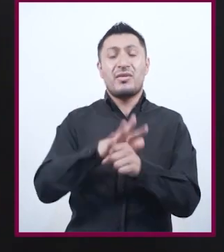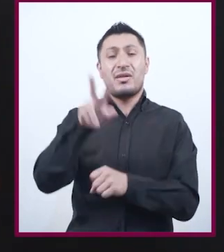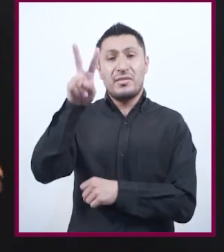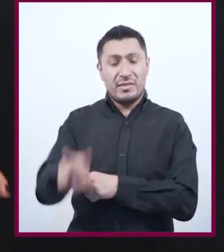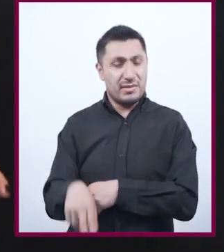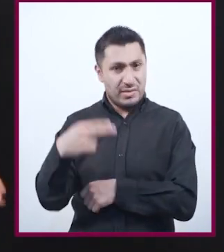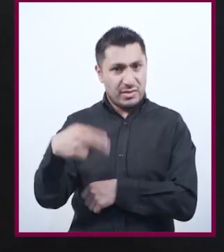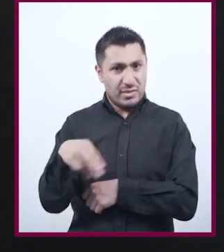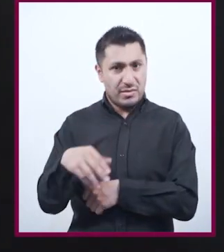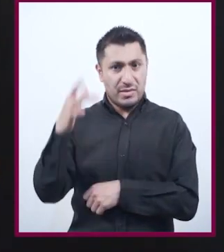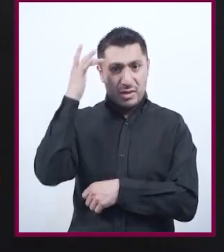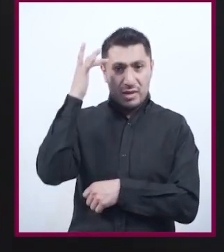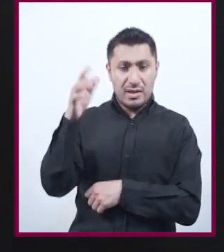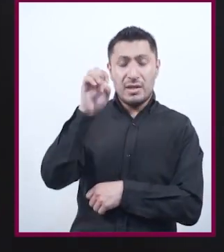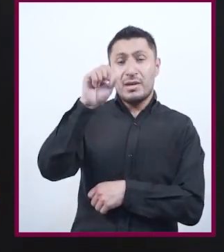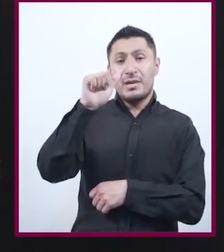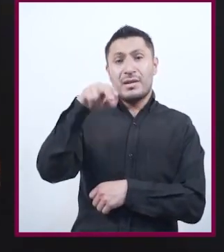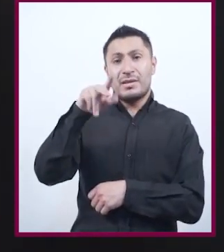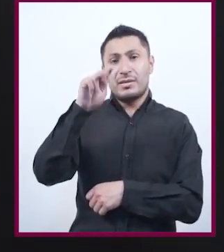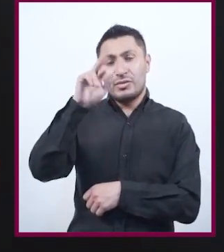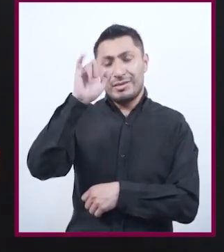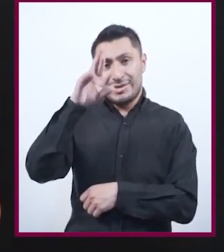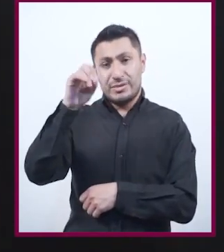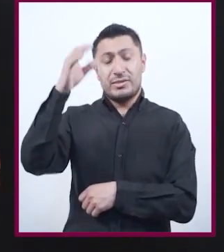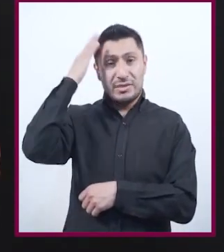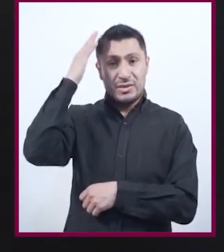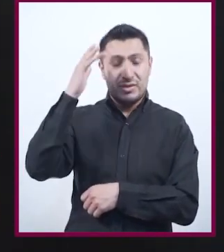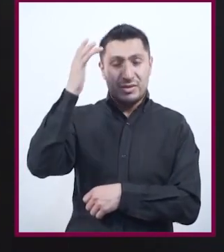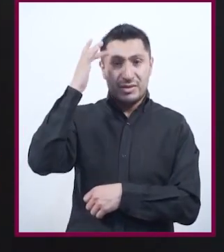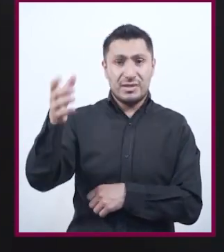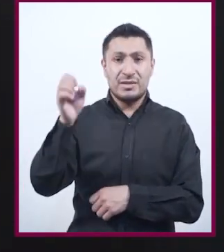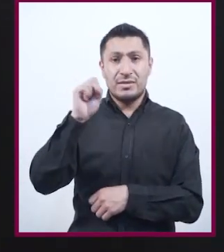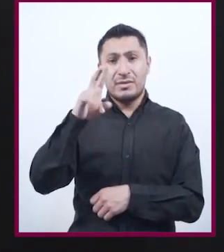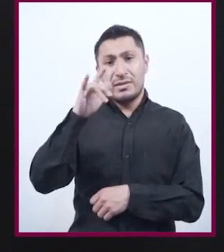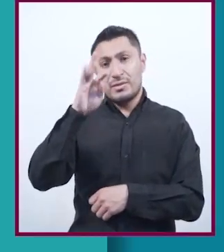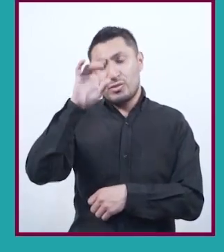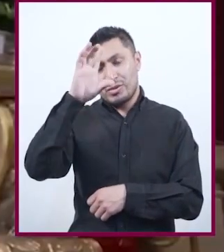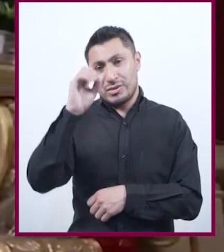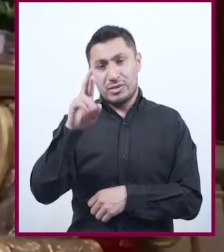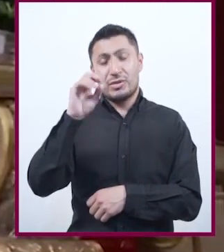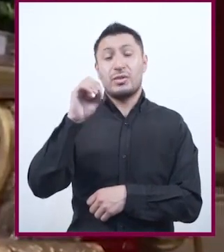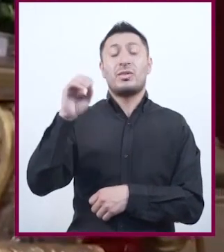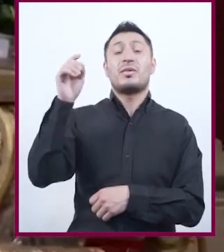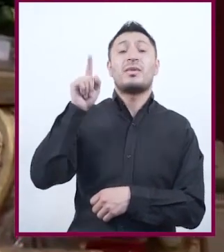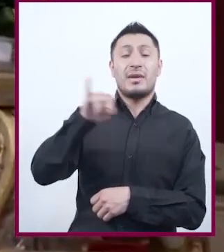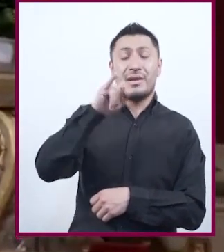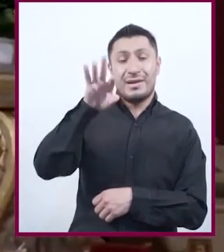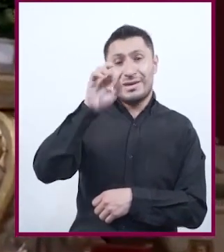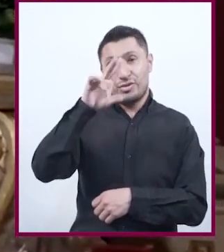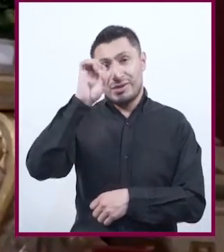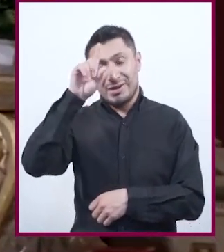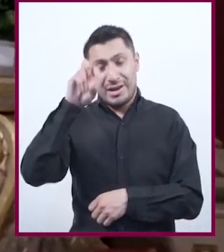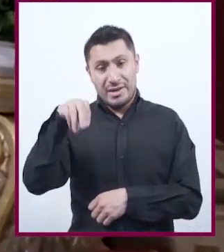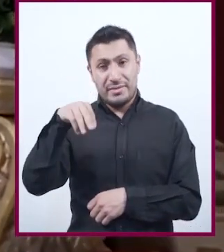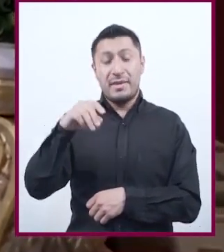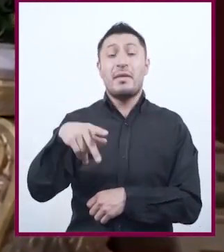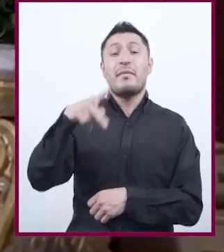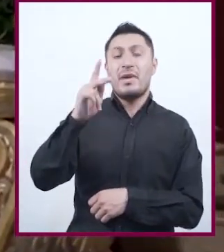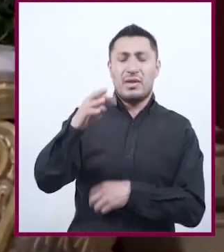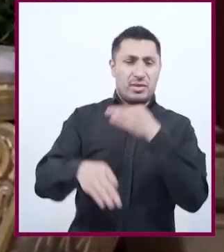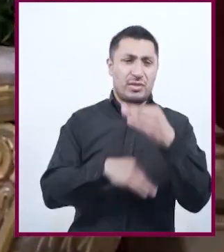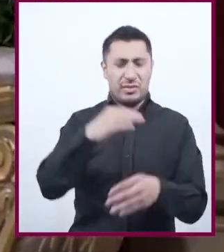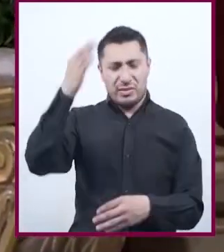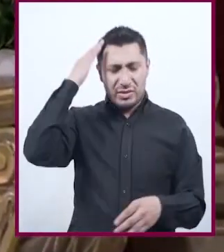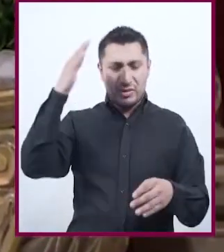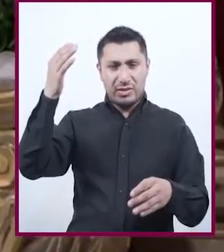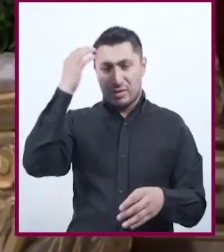verdadero nombre es Santuario del Señor del Santo Sepulcro de Jerusalén? Pero todo el mundo la conoce como el